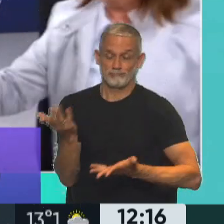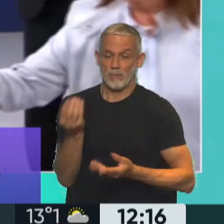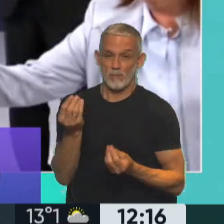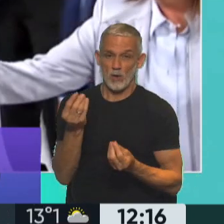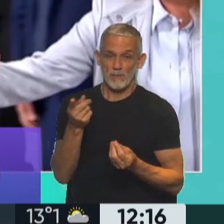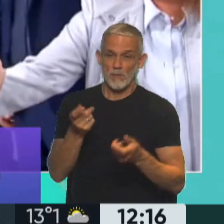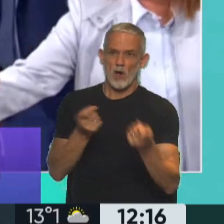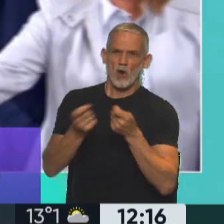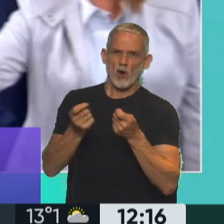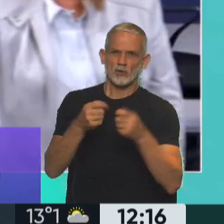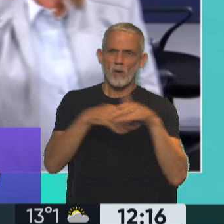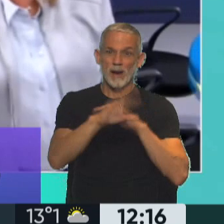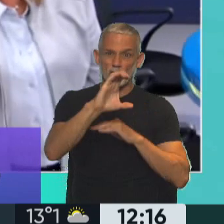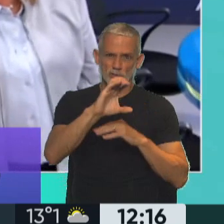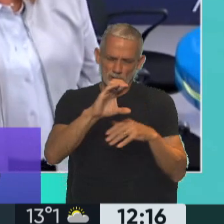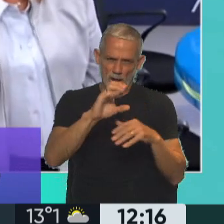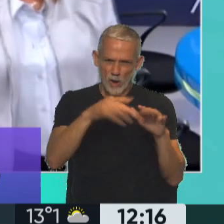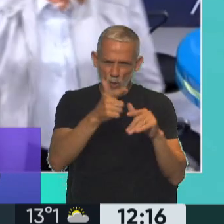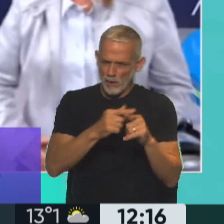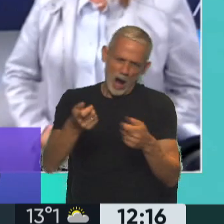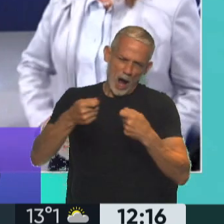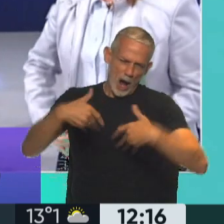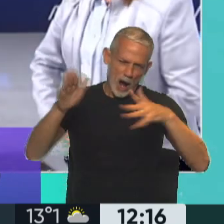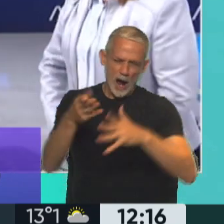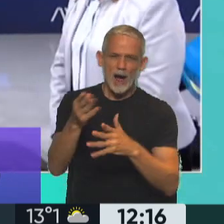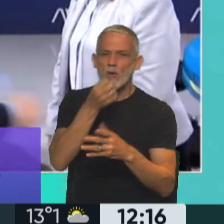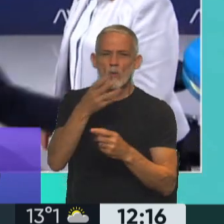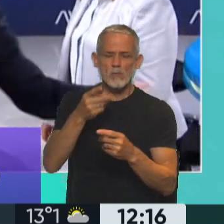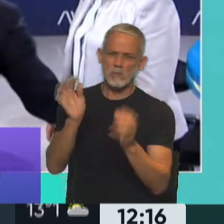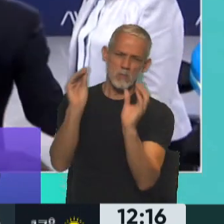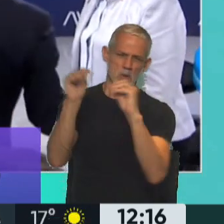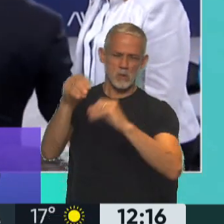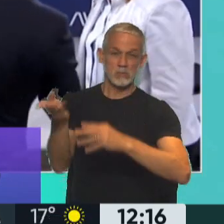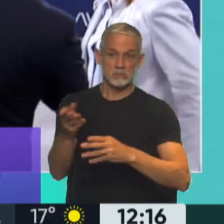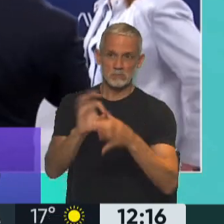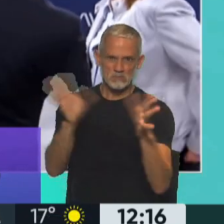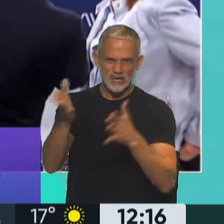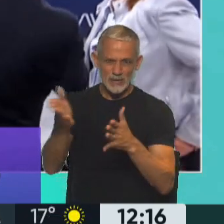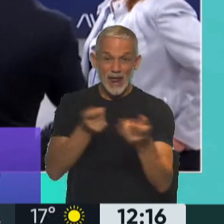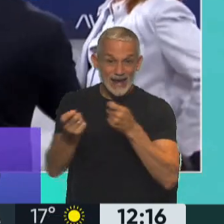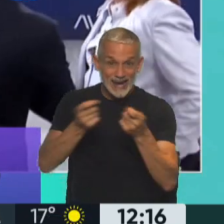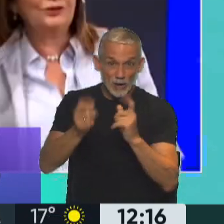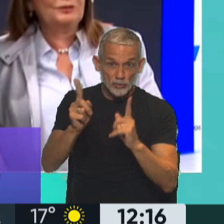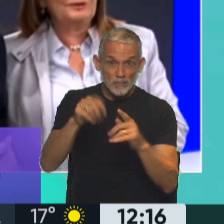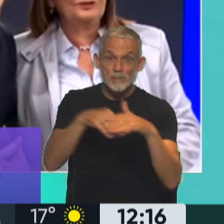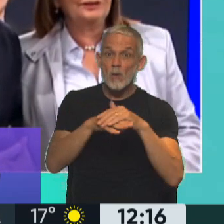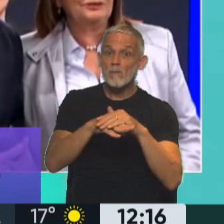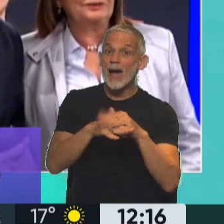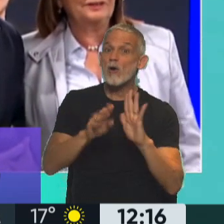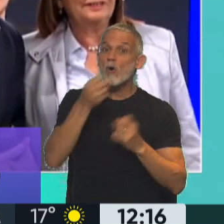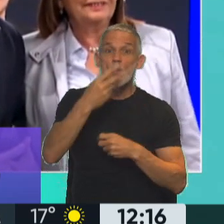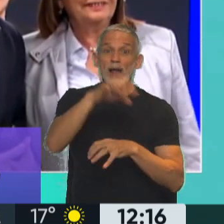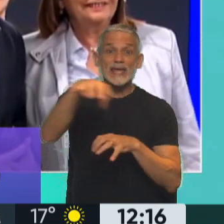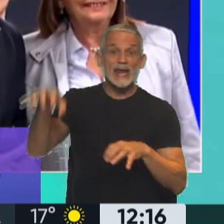organismo de control, que desaparezca el Banco Central. Ahora esos mismos bancos en esa economía van a poder hacer los negocios que hacen hoy. El